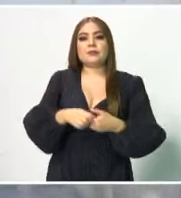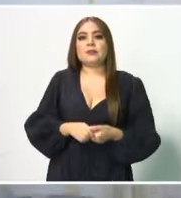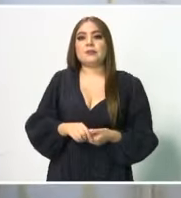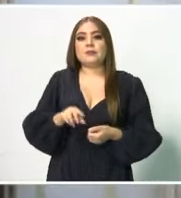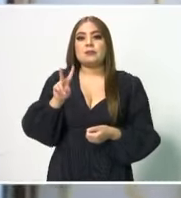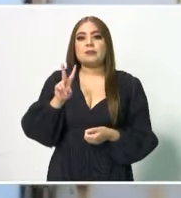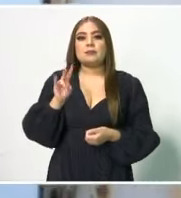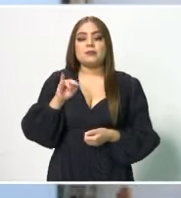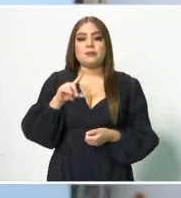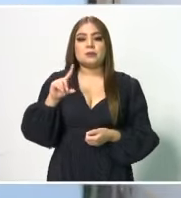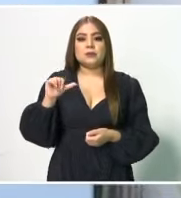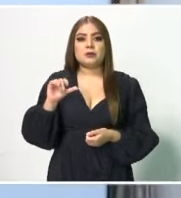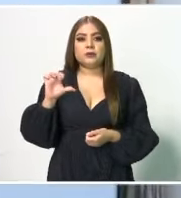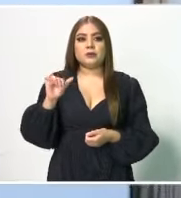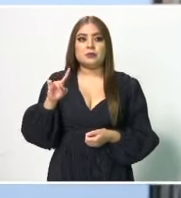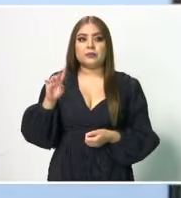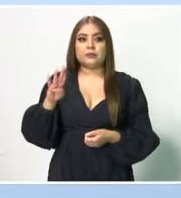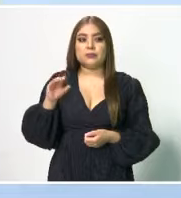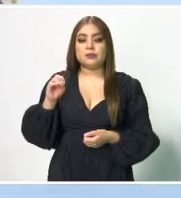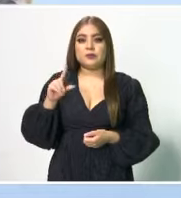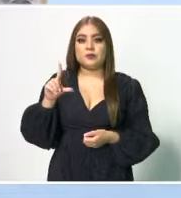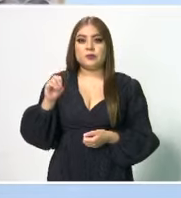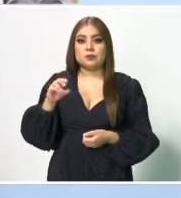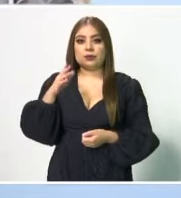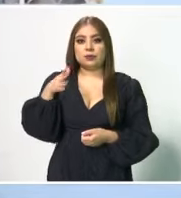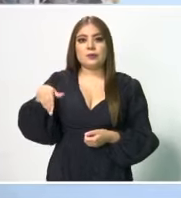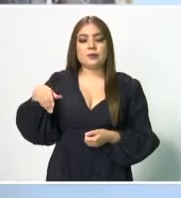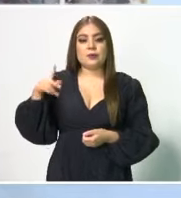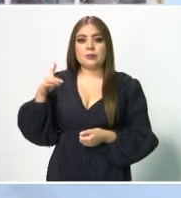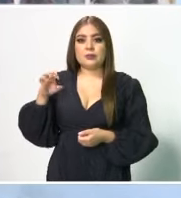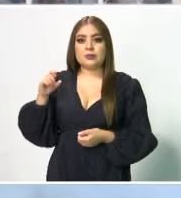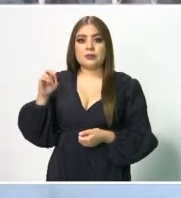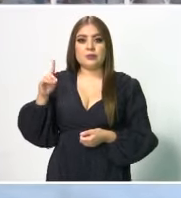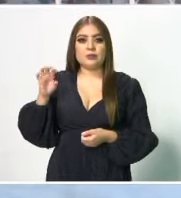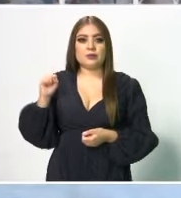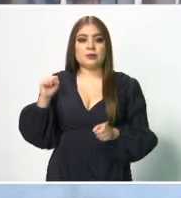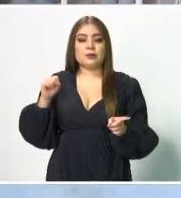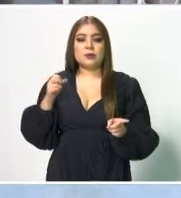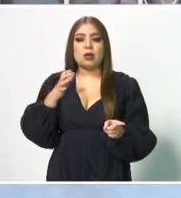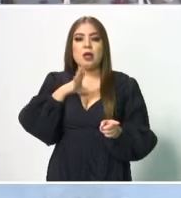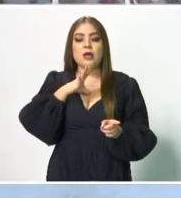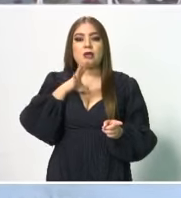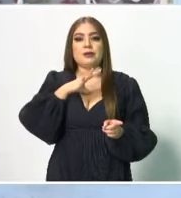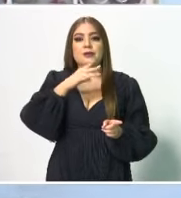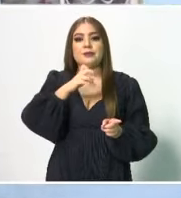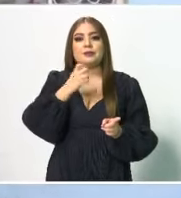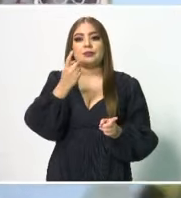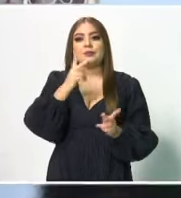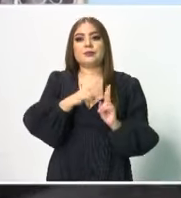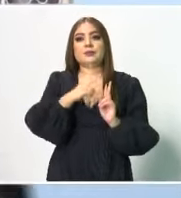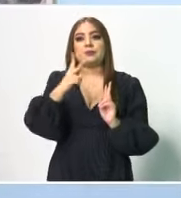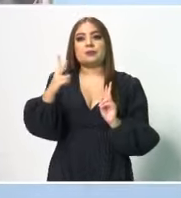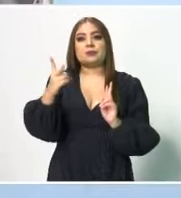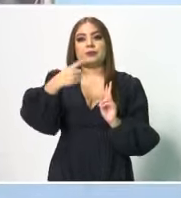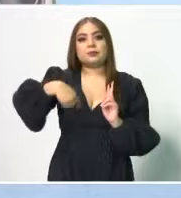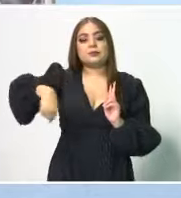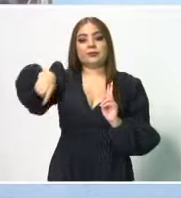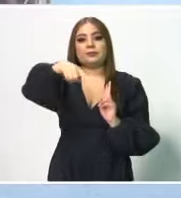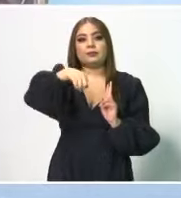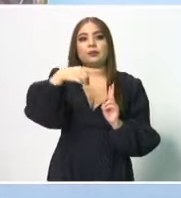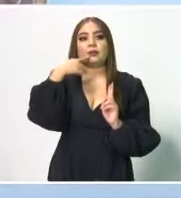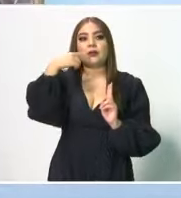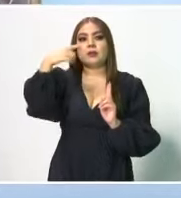entre las calles Campo de Viña y de Los Cedros, se realizó un reporte por parte de los vecinos de esta localidad a Protección